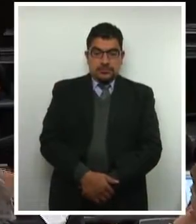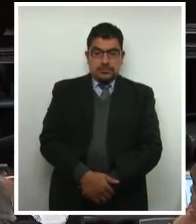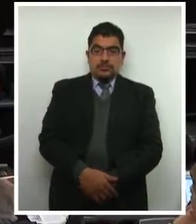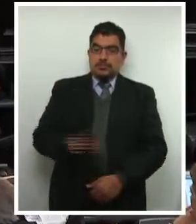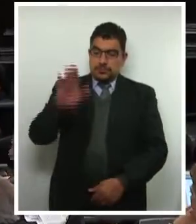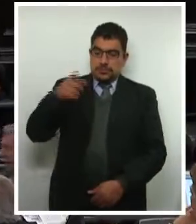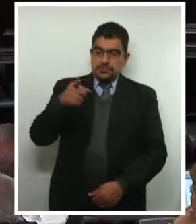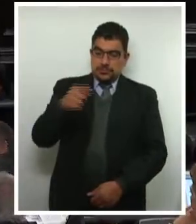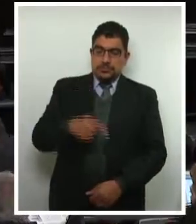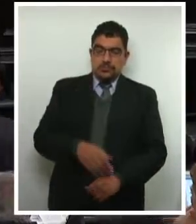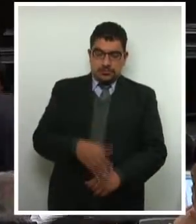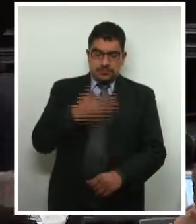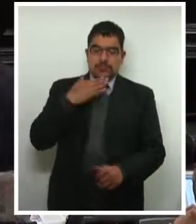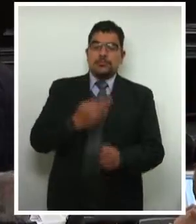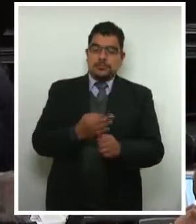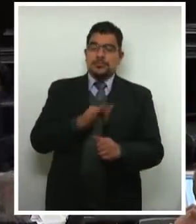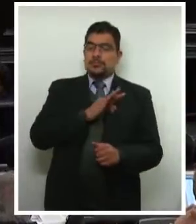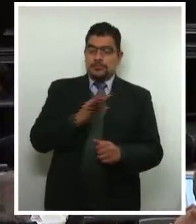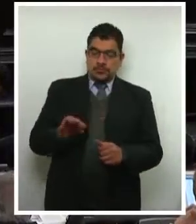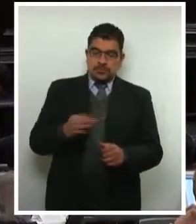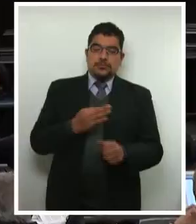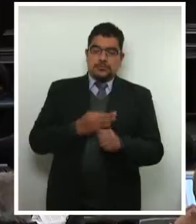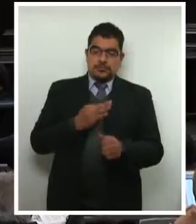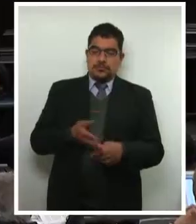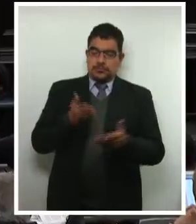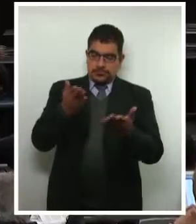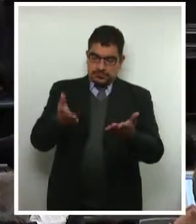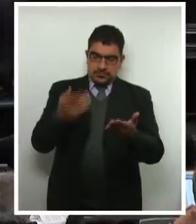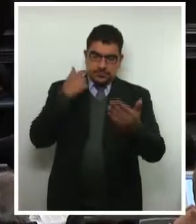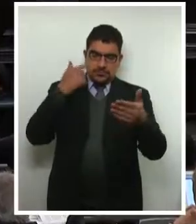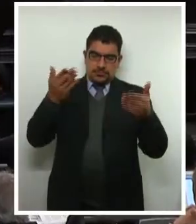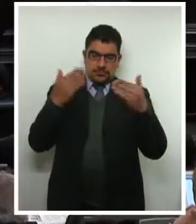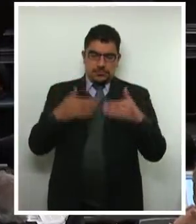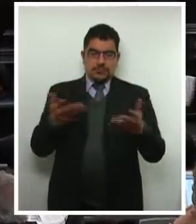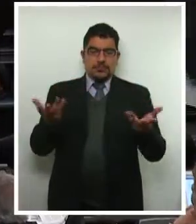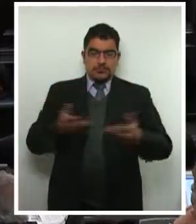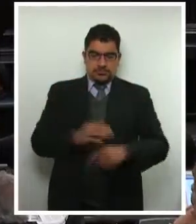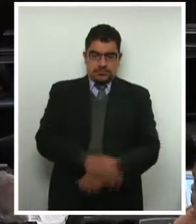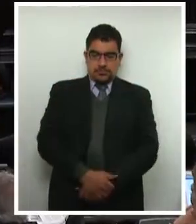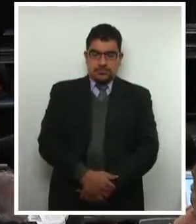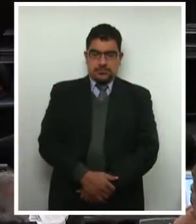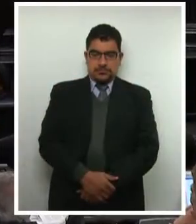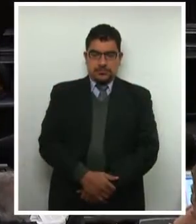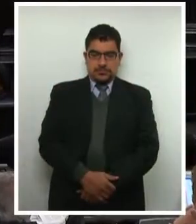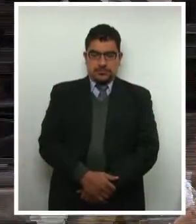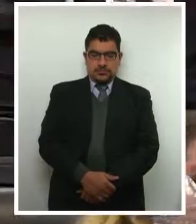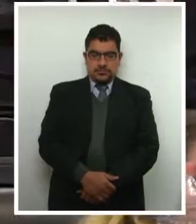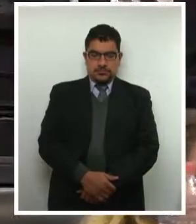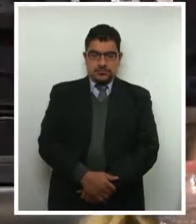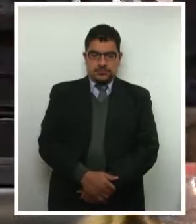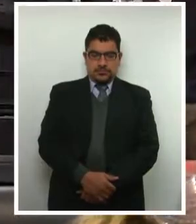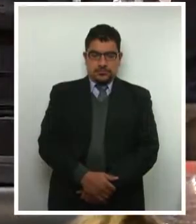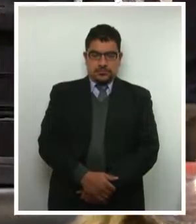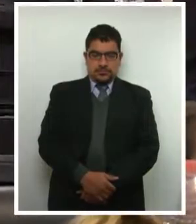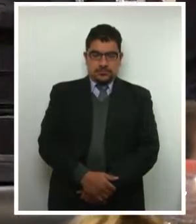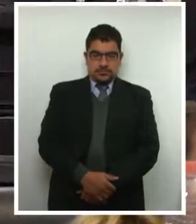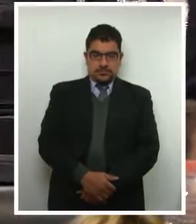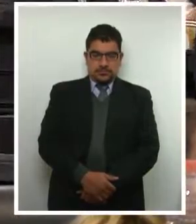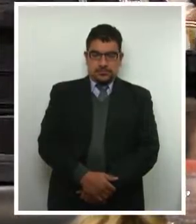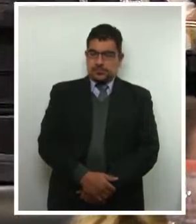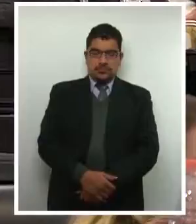Sí, entonces podemos hacer lo siguiente. Sí.